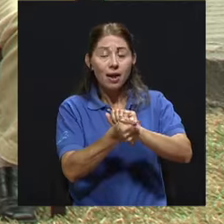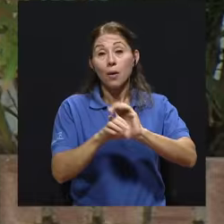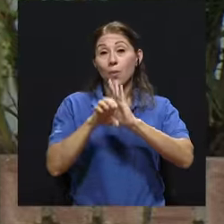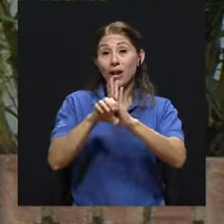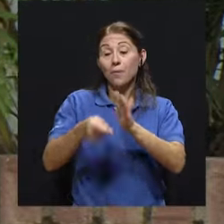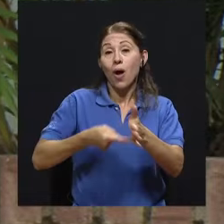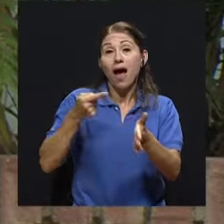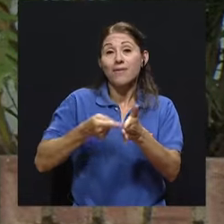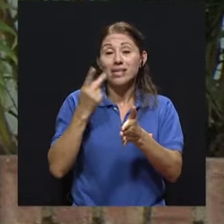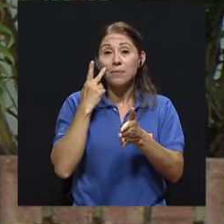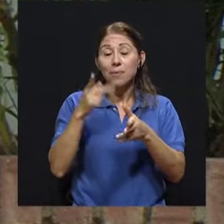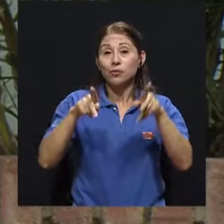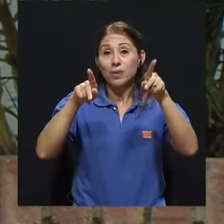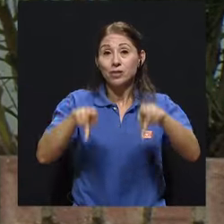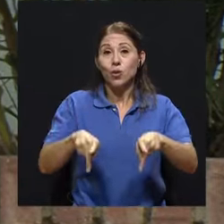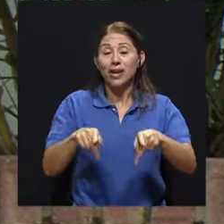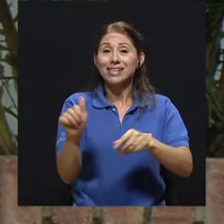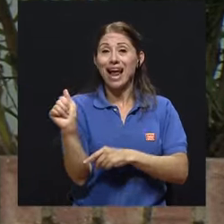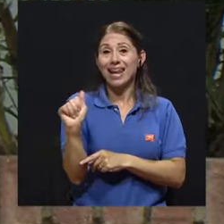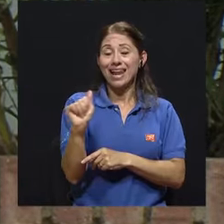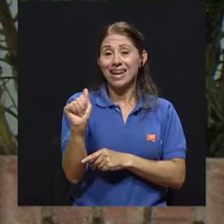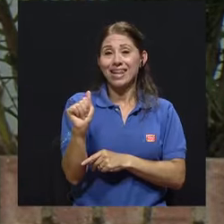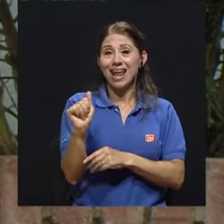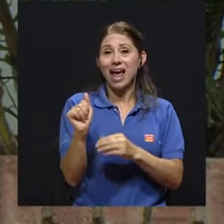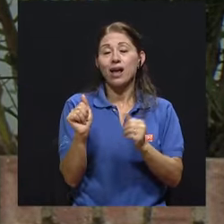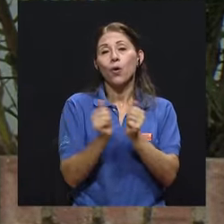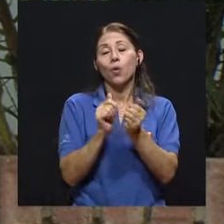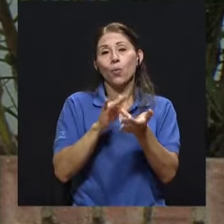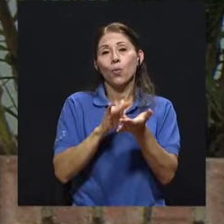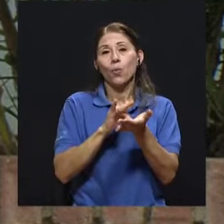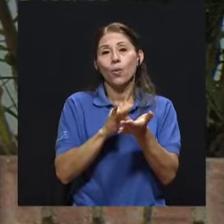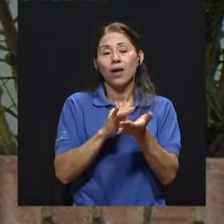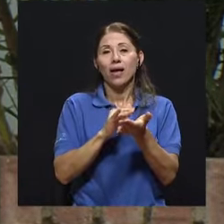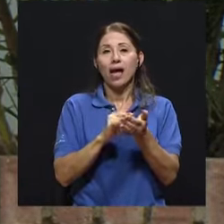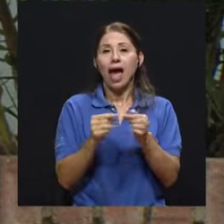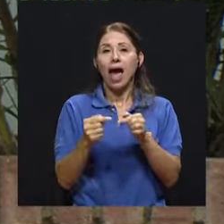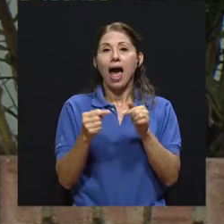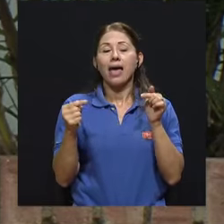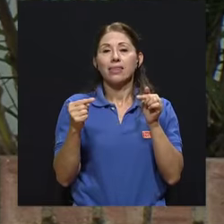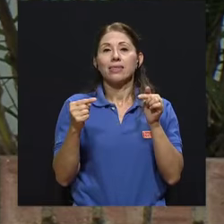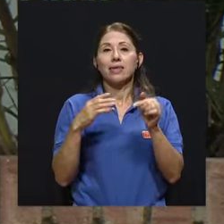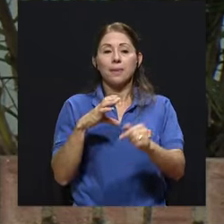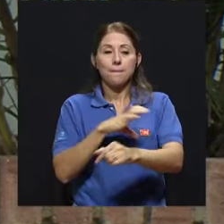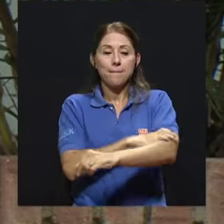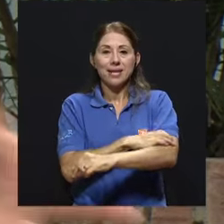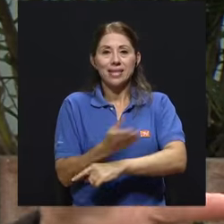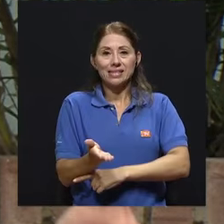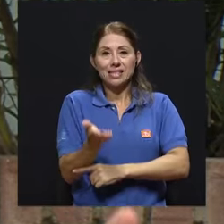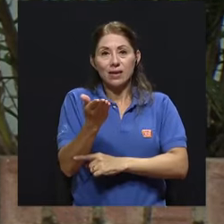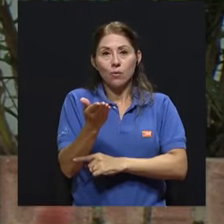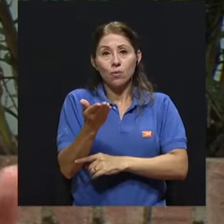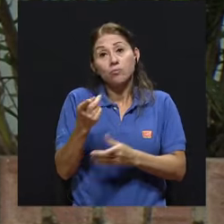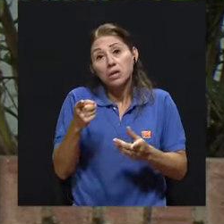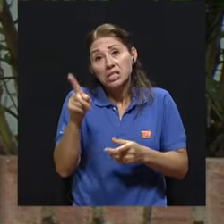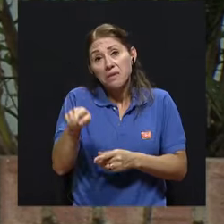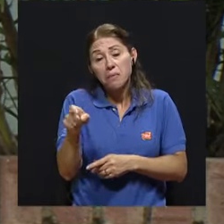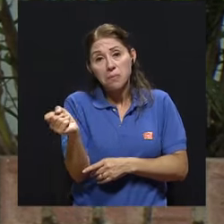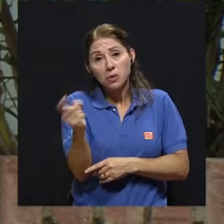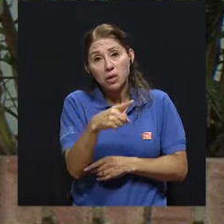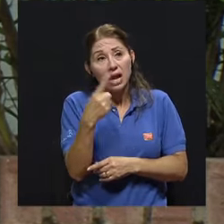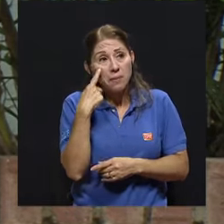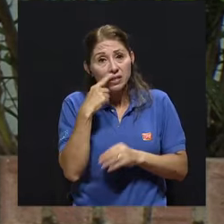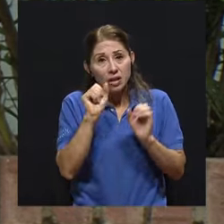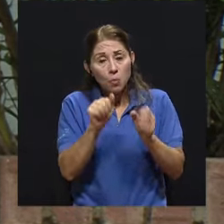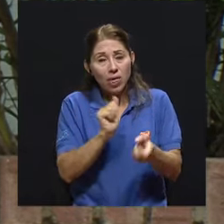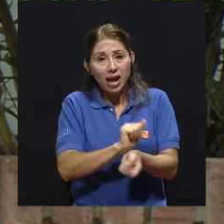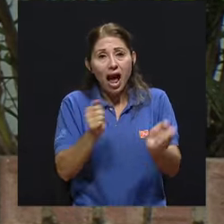antihipertensivos. Y con los antihipertensivos me pueden dar varias cosas que ahora hablamos. Pero bueno, entonces a veces habrá que ver si se lo puede cambiar por otro.